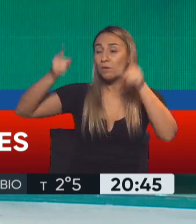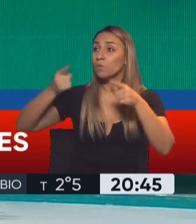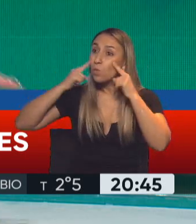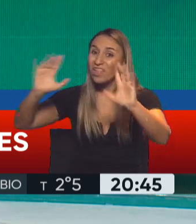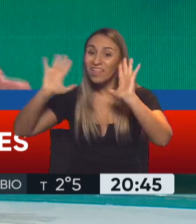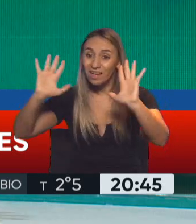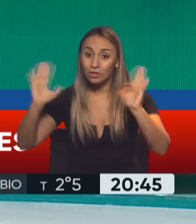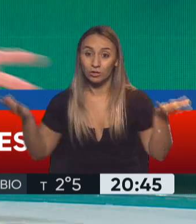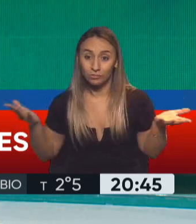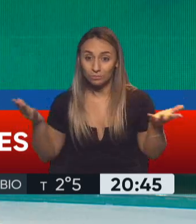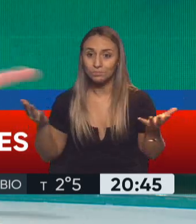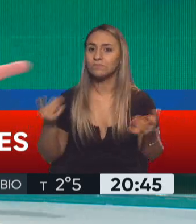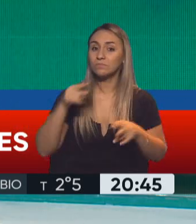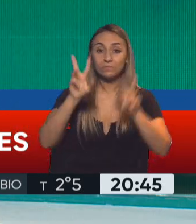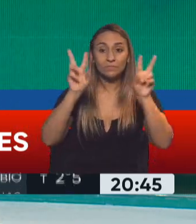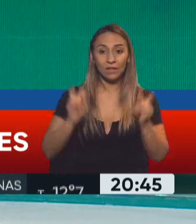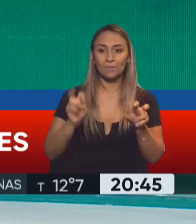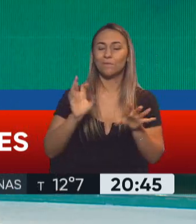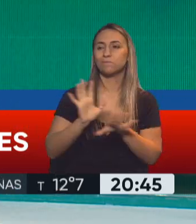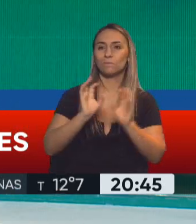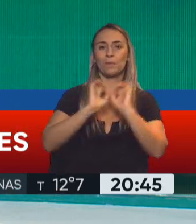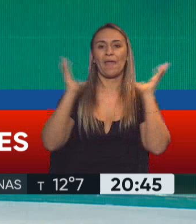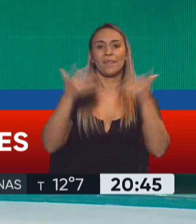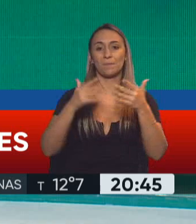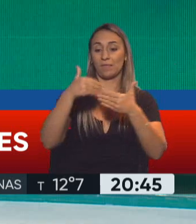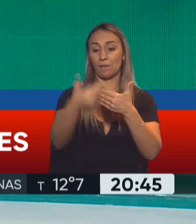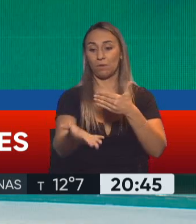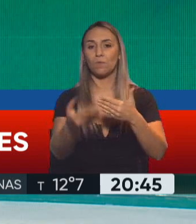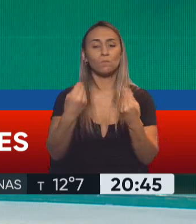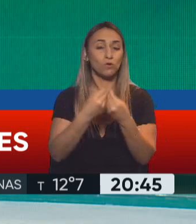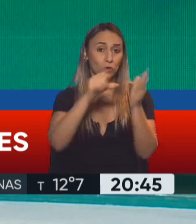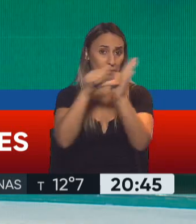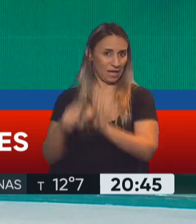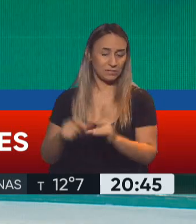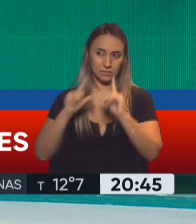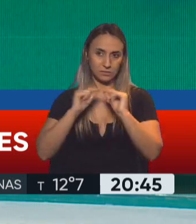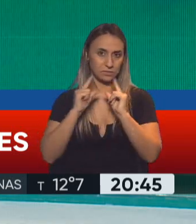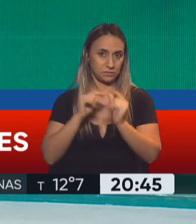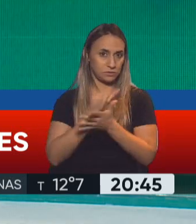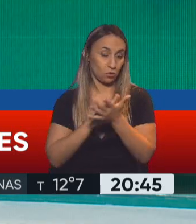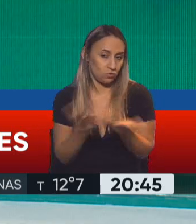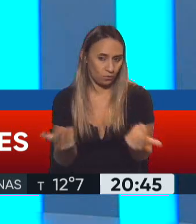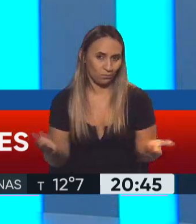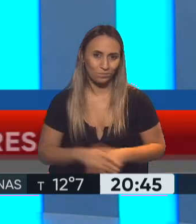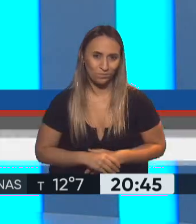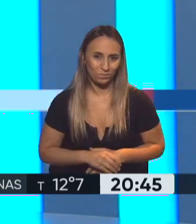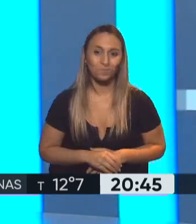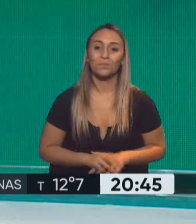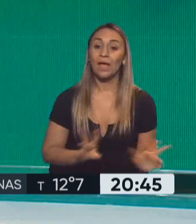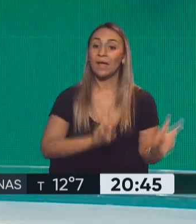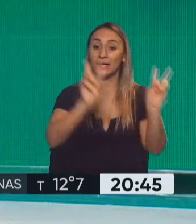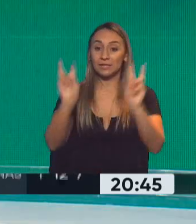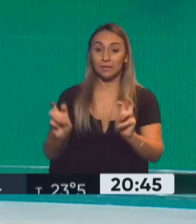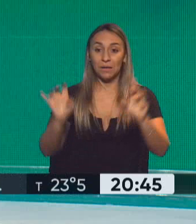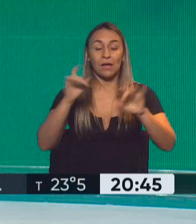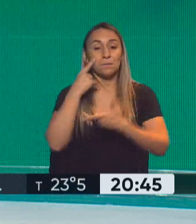a dos pandemia o post post pandemia porque fue un reclamo de varios países nicolás gracias por estar acá hoy para ustedes vamos a cambiar y vamos